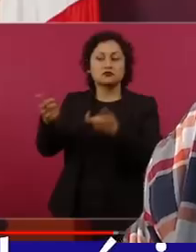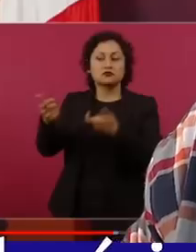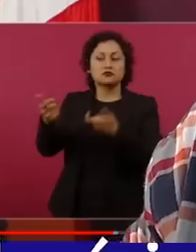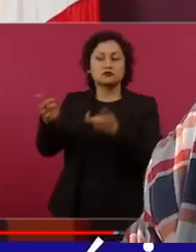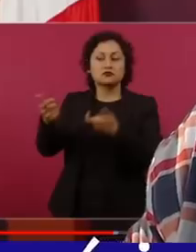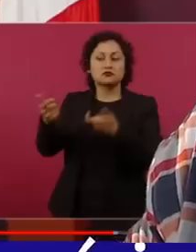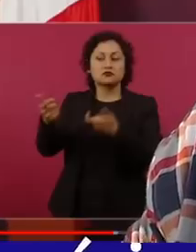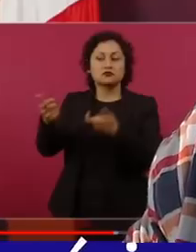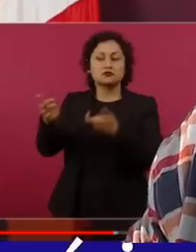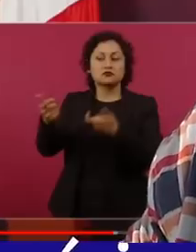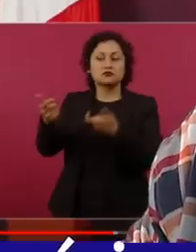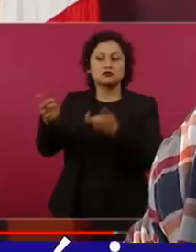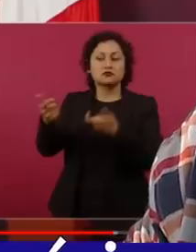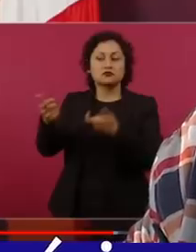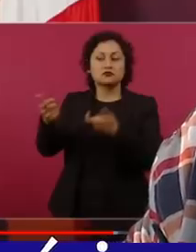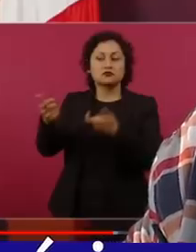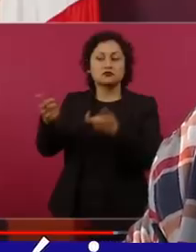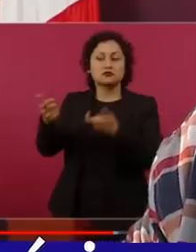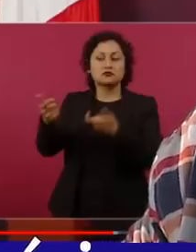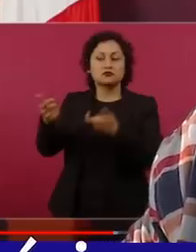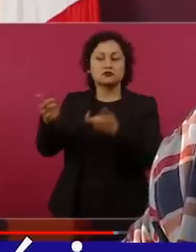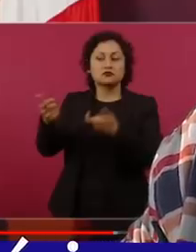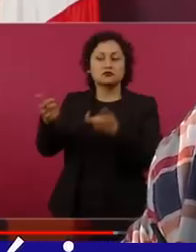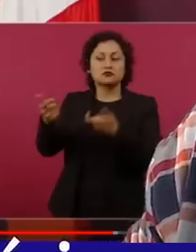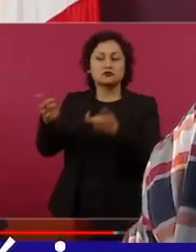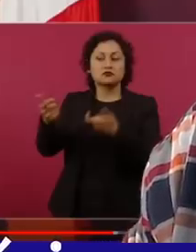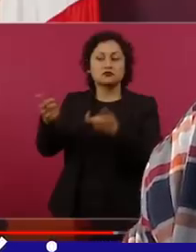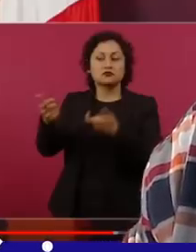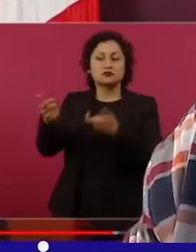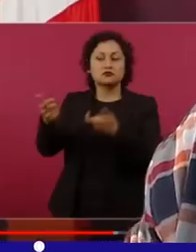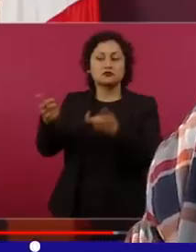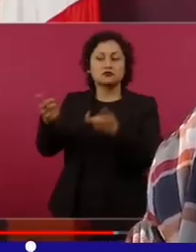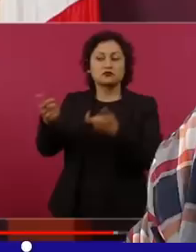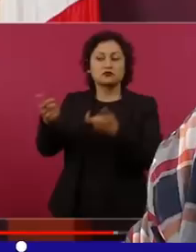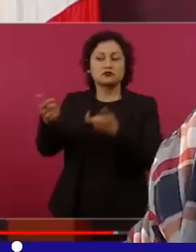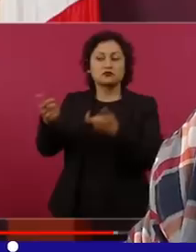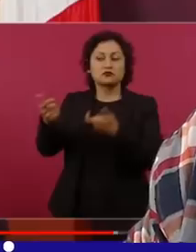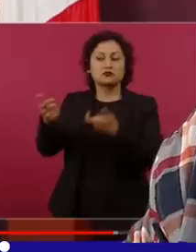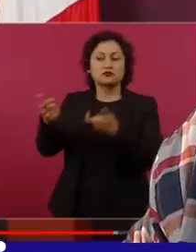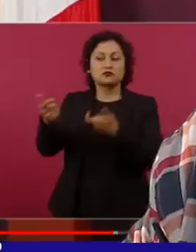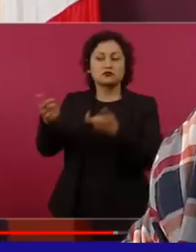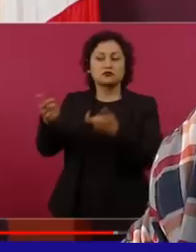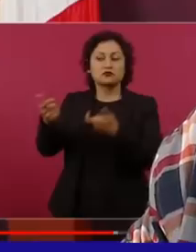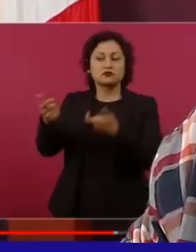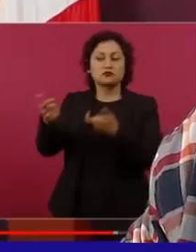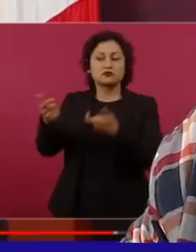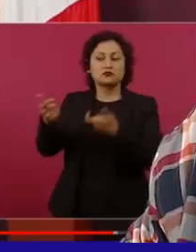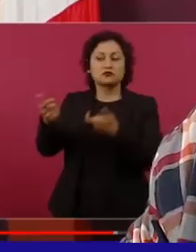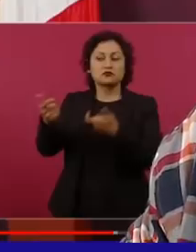la derecha, ustedes que ven Inti Noticias, tengan mucho cuidado con lo que están haciendo.